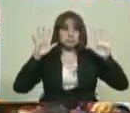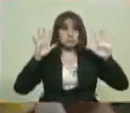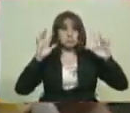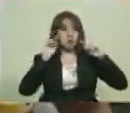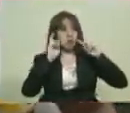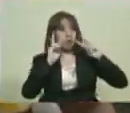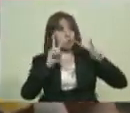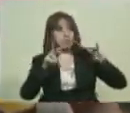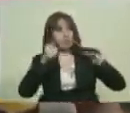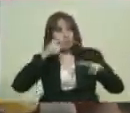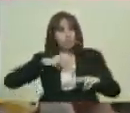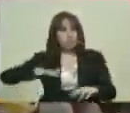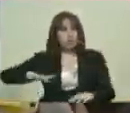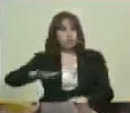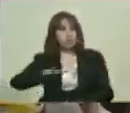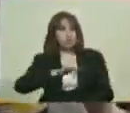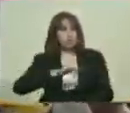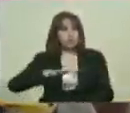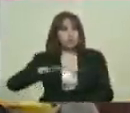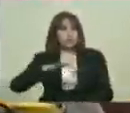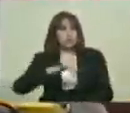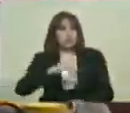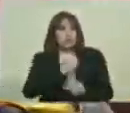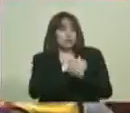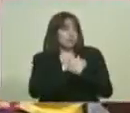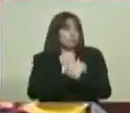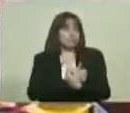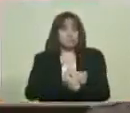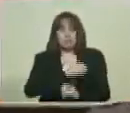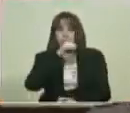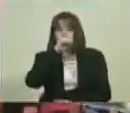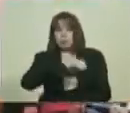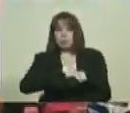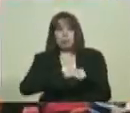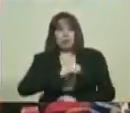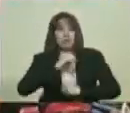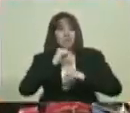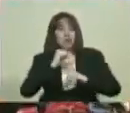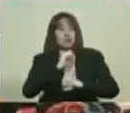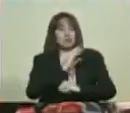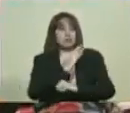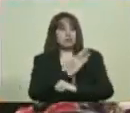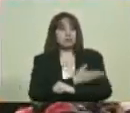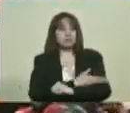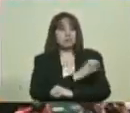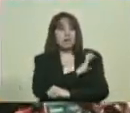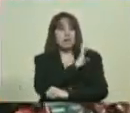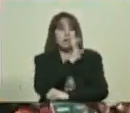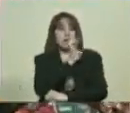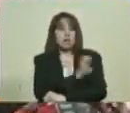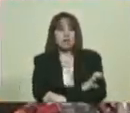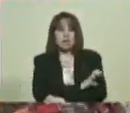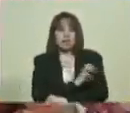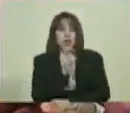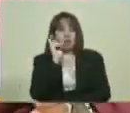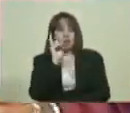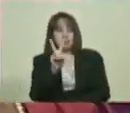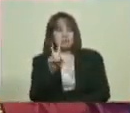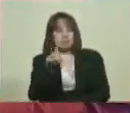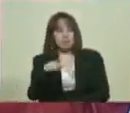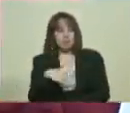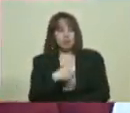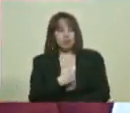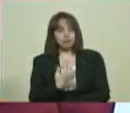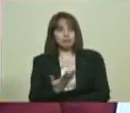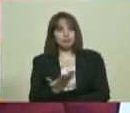pueblo con una pasión, con una fuerza, una energía, y así lo vi yo también.